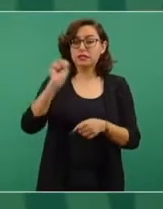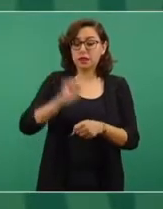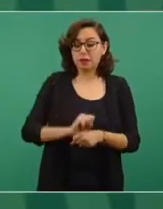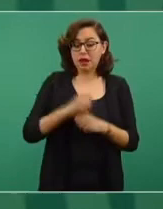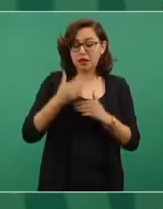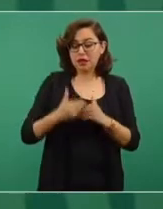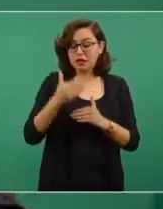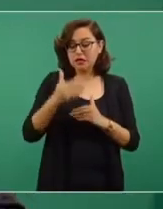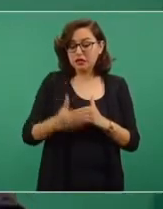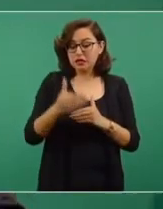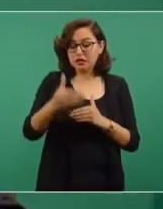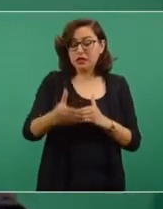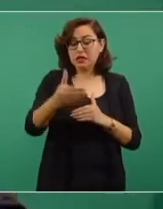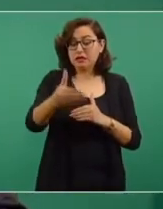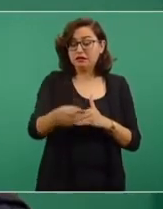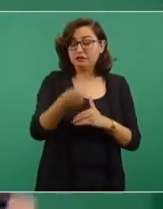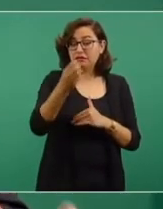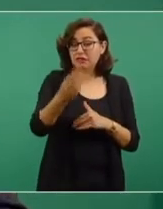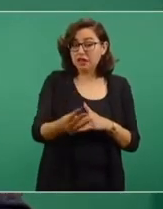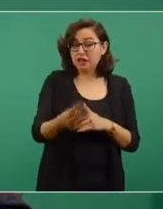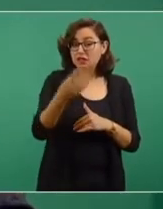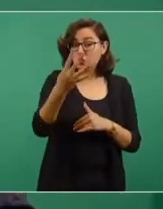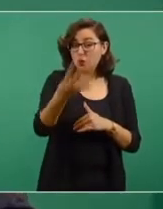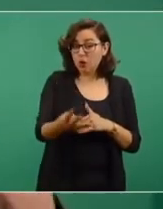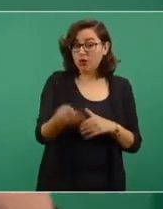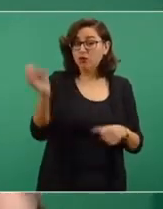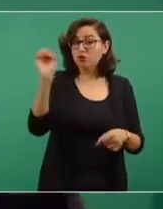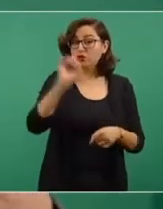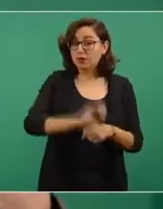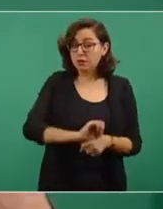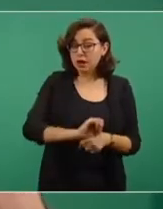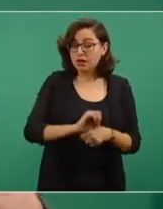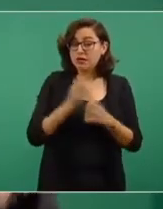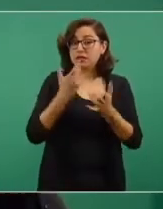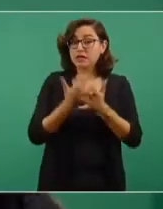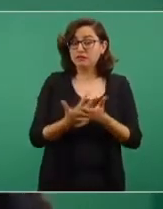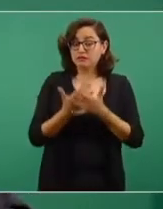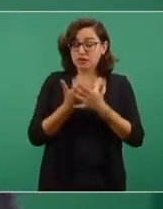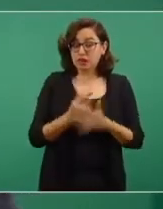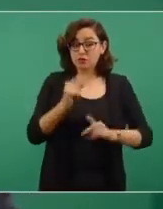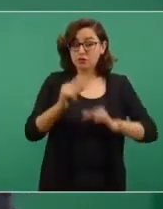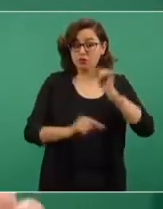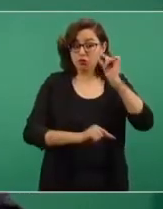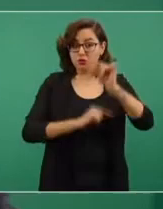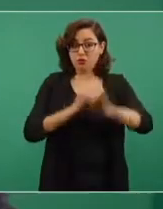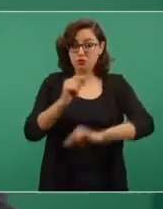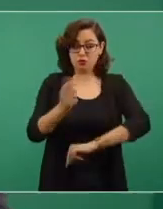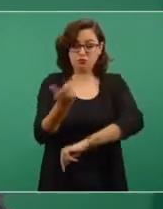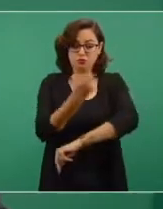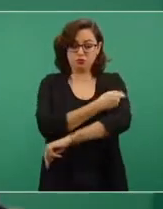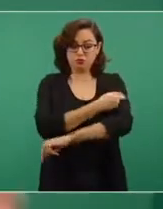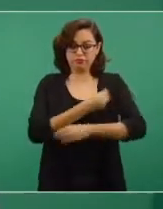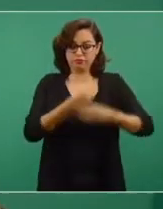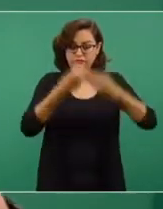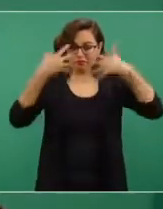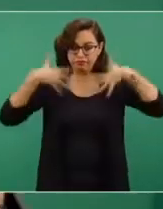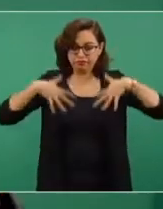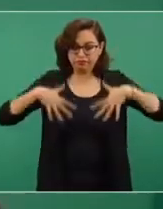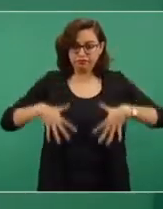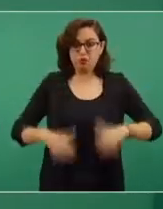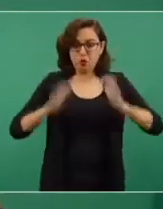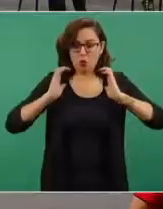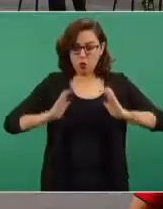algunas situaciones hasta 4 semanas, un mes completo, para que la vacuna haga su efecto completo. Entonces, la